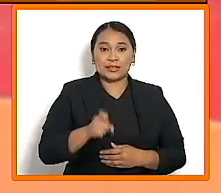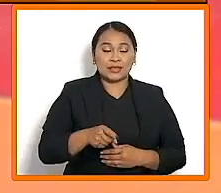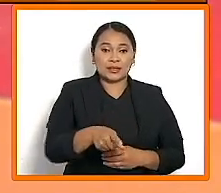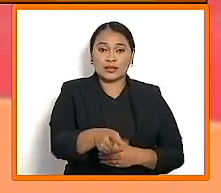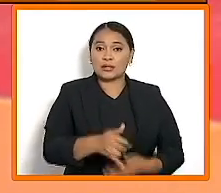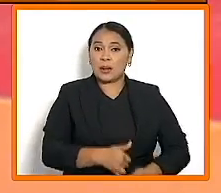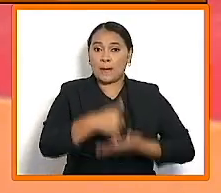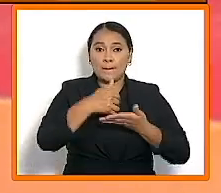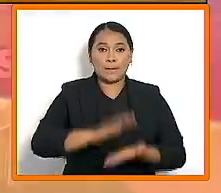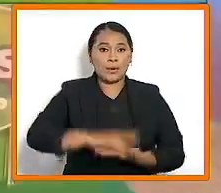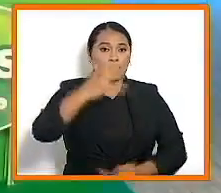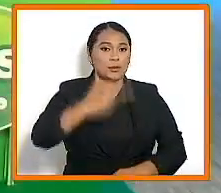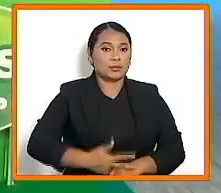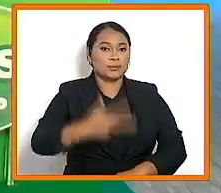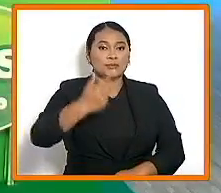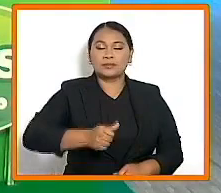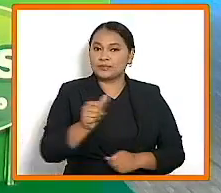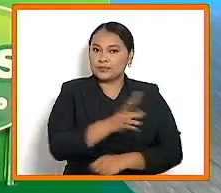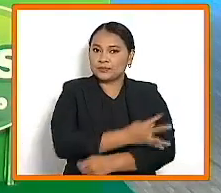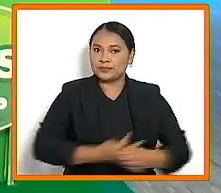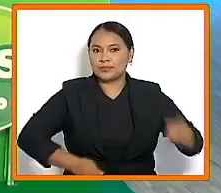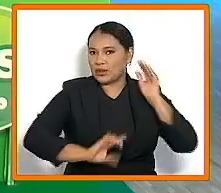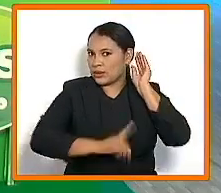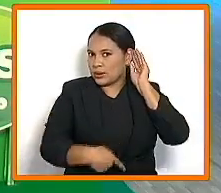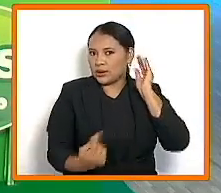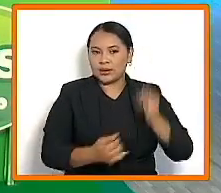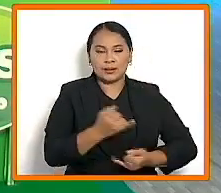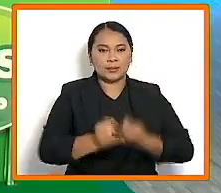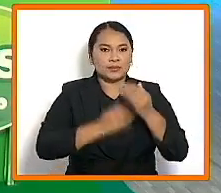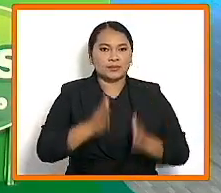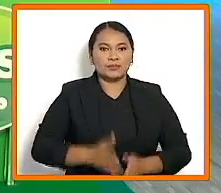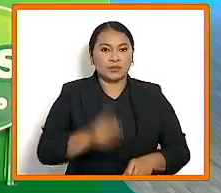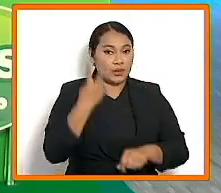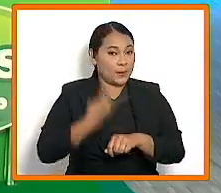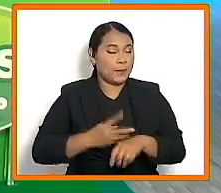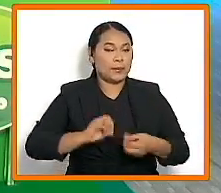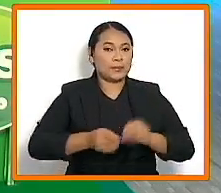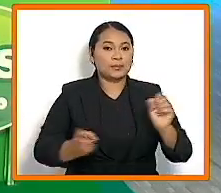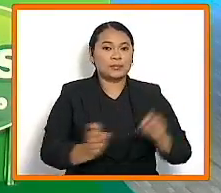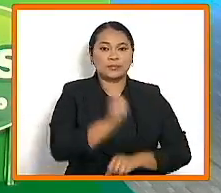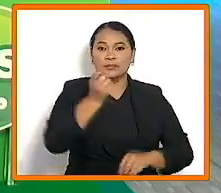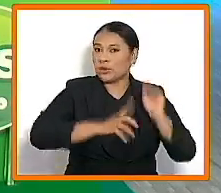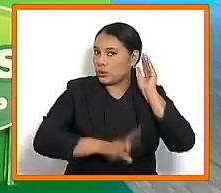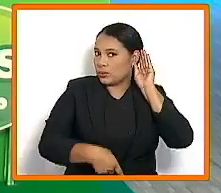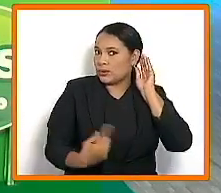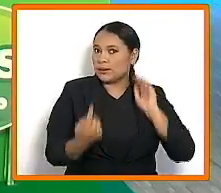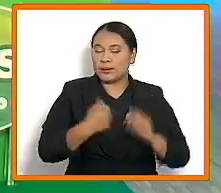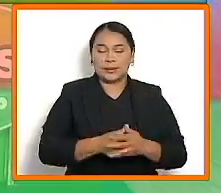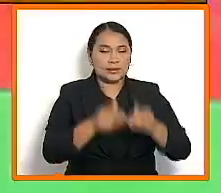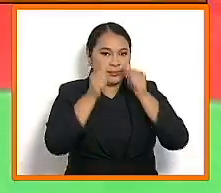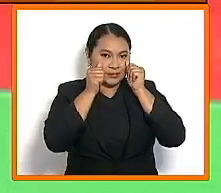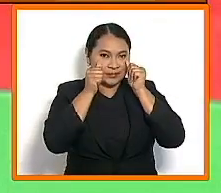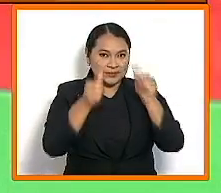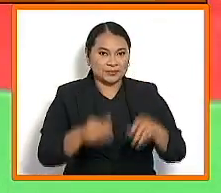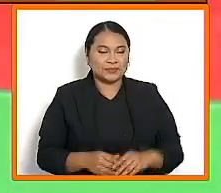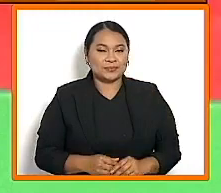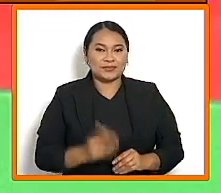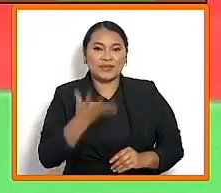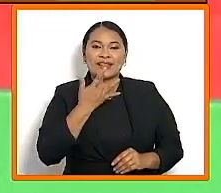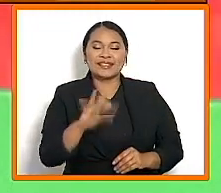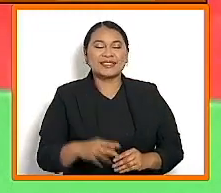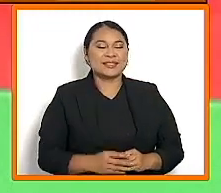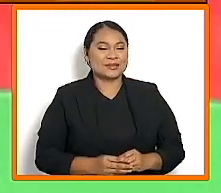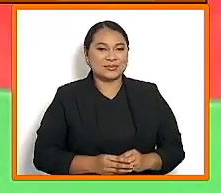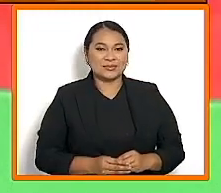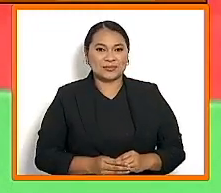3X, tu premio se multiplica por 13 esta tarde en diaria. Si estás esperando conocer el número favorecido para más uno, atentos, porque este es muchísima